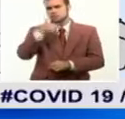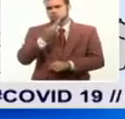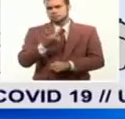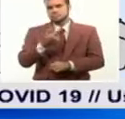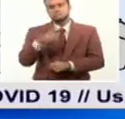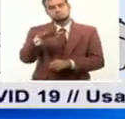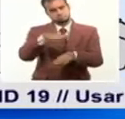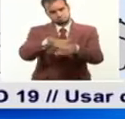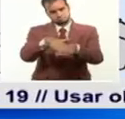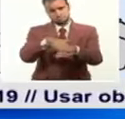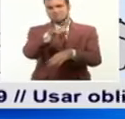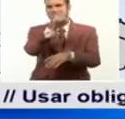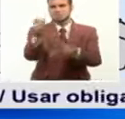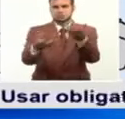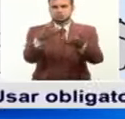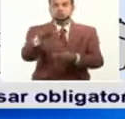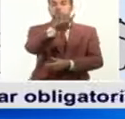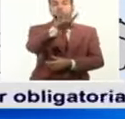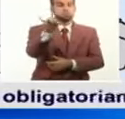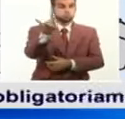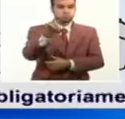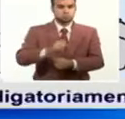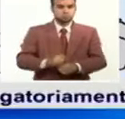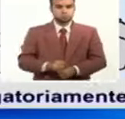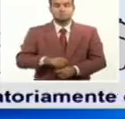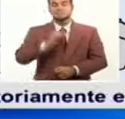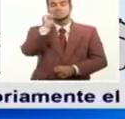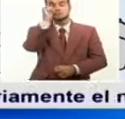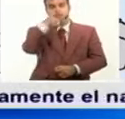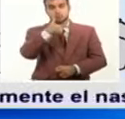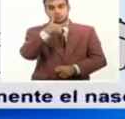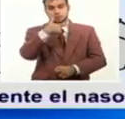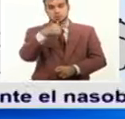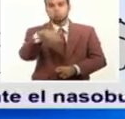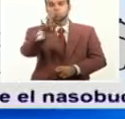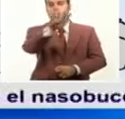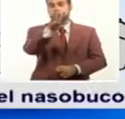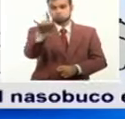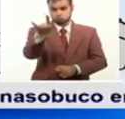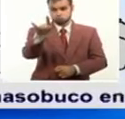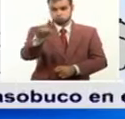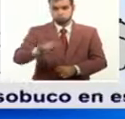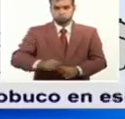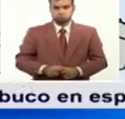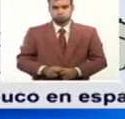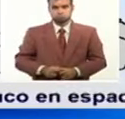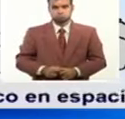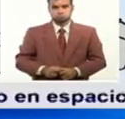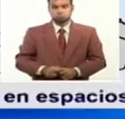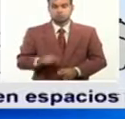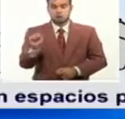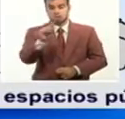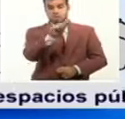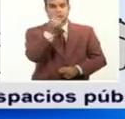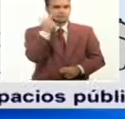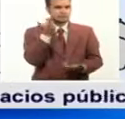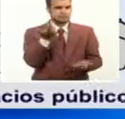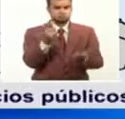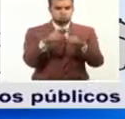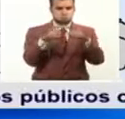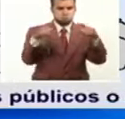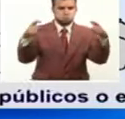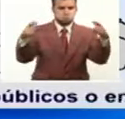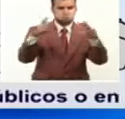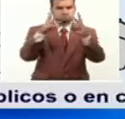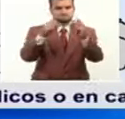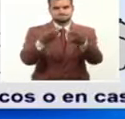Cienfuegos con 59 y Ciego de Ávila con 49, pues son cifras elevadas incluso, sobre todo